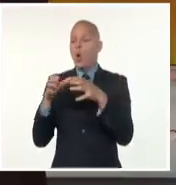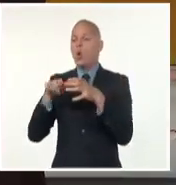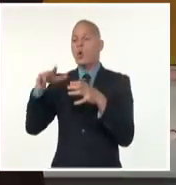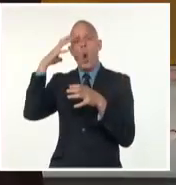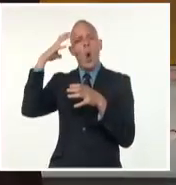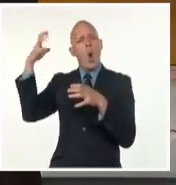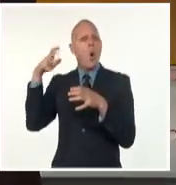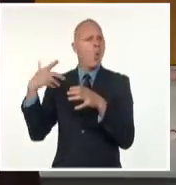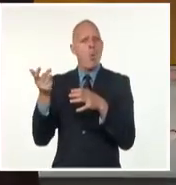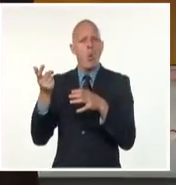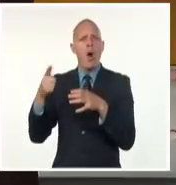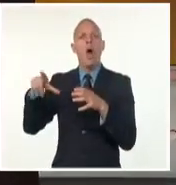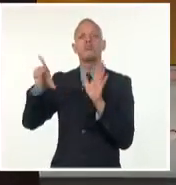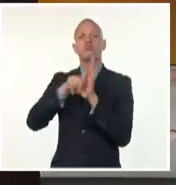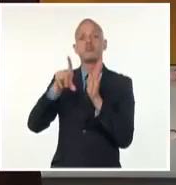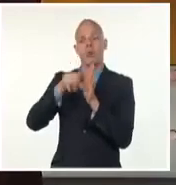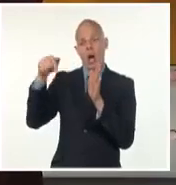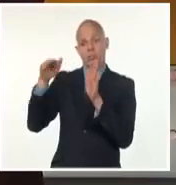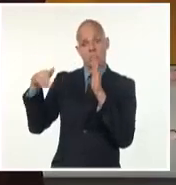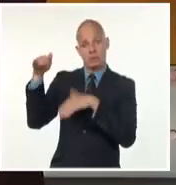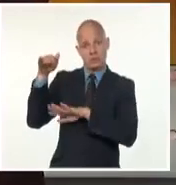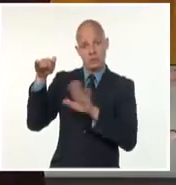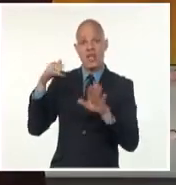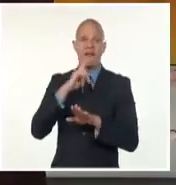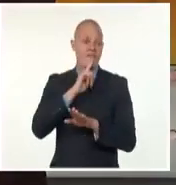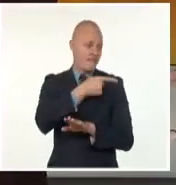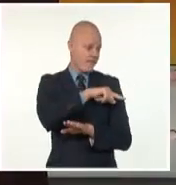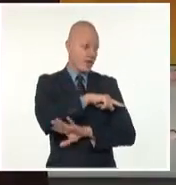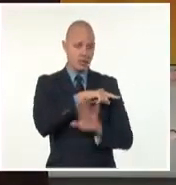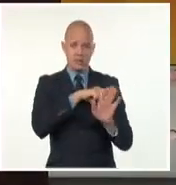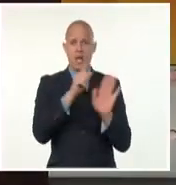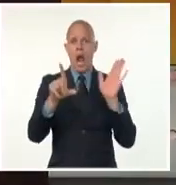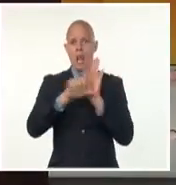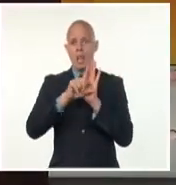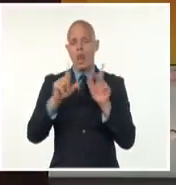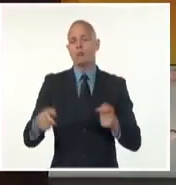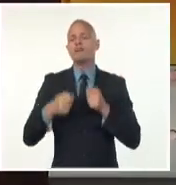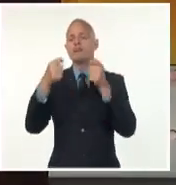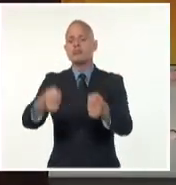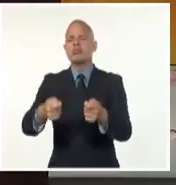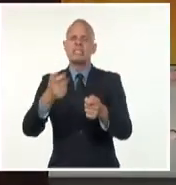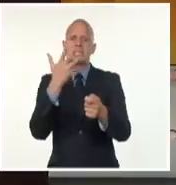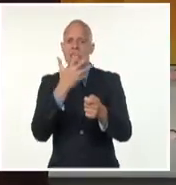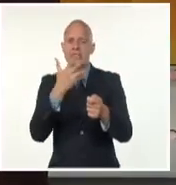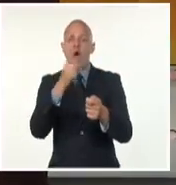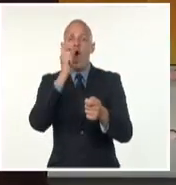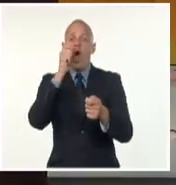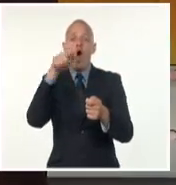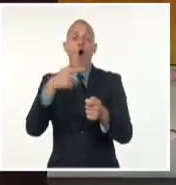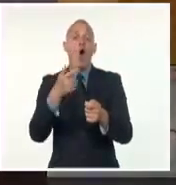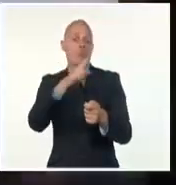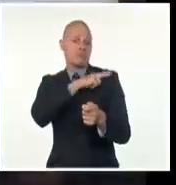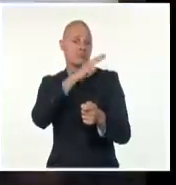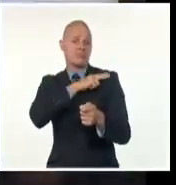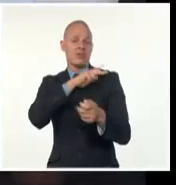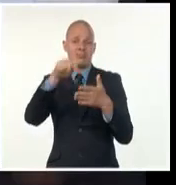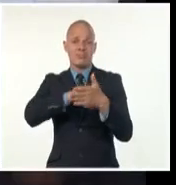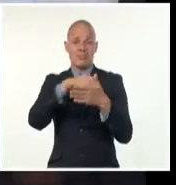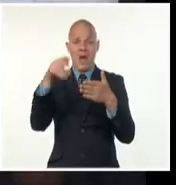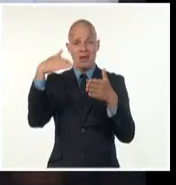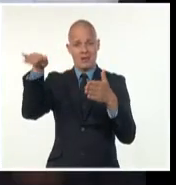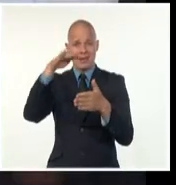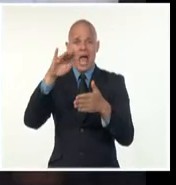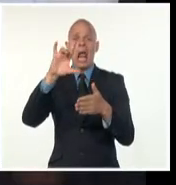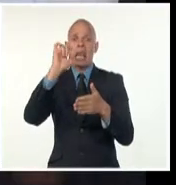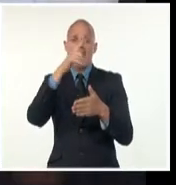Popular ejerció este viernes la iniciativa legislativa ante el presidente de la Asamblea Nacional del Poder Popular, Esteban Lasso Hernández.